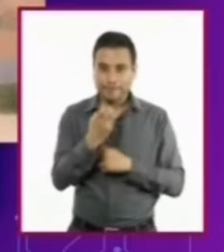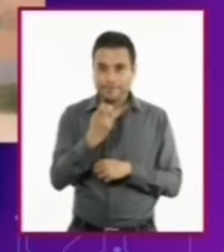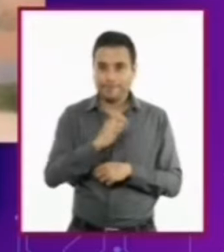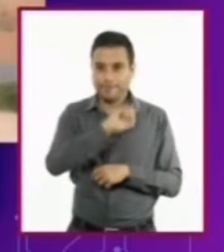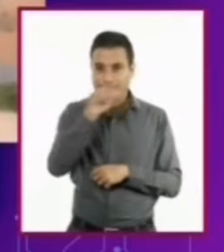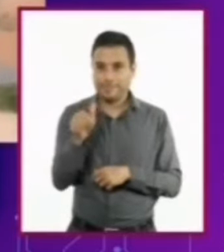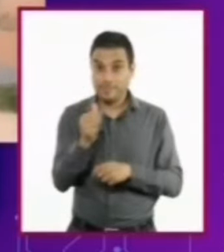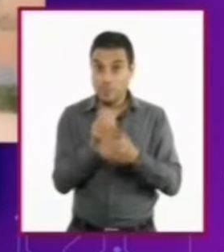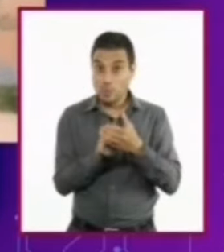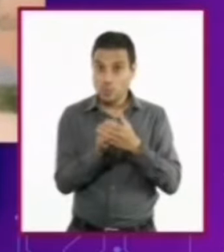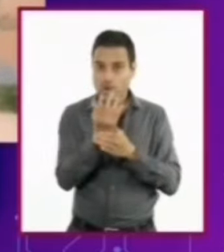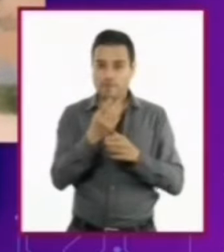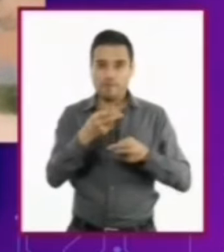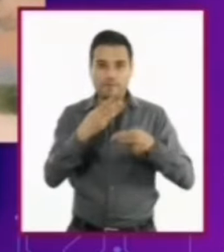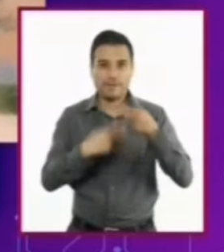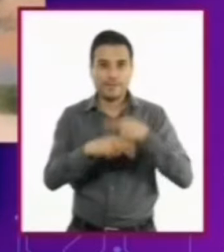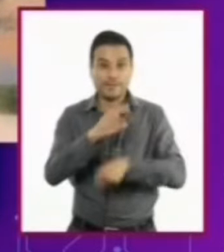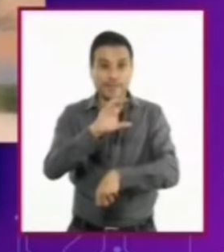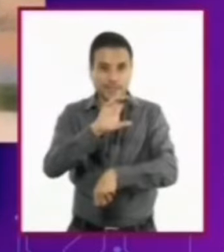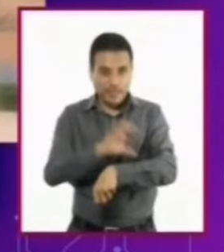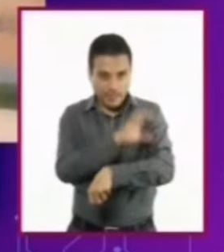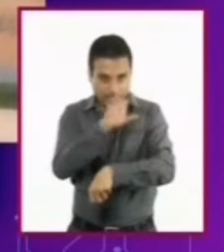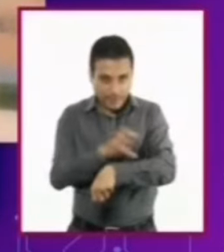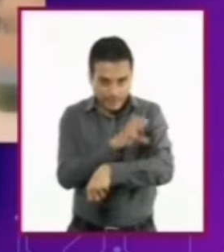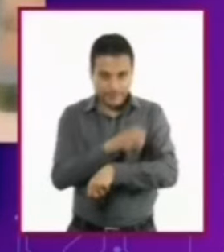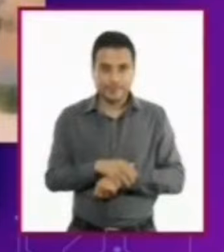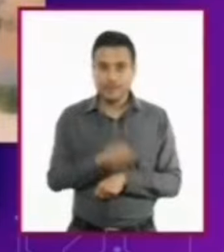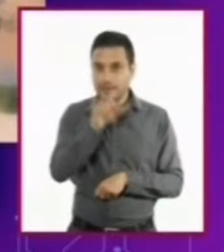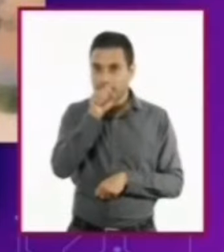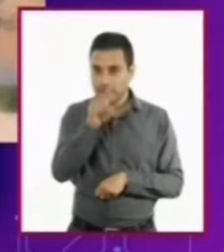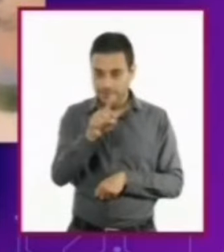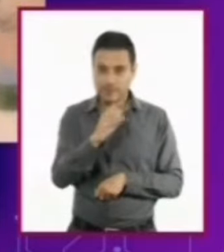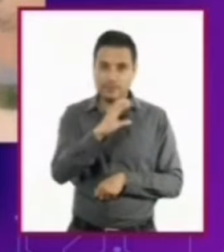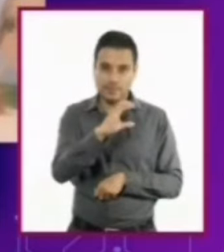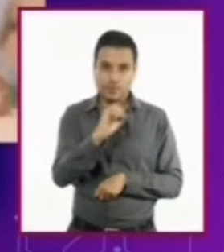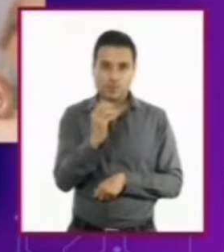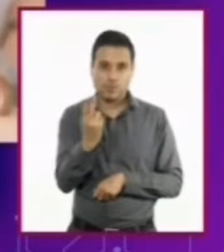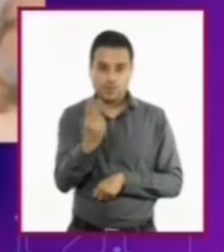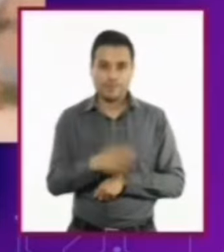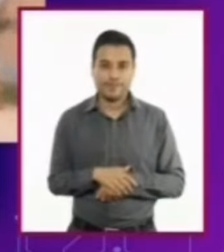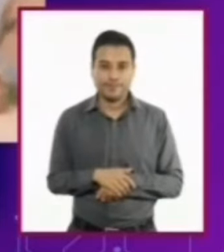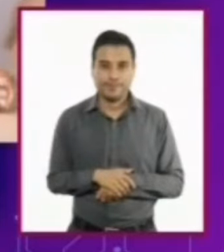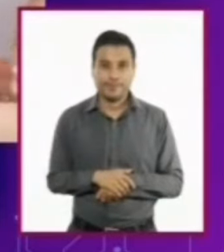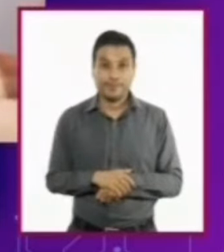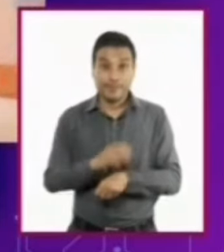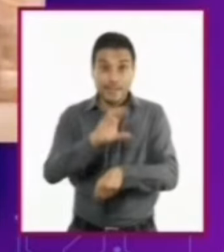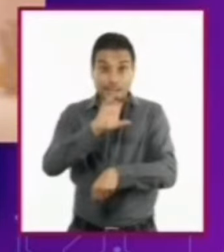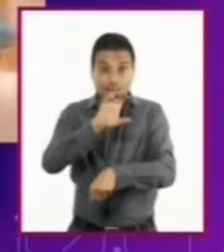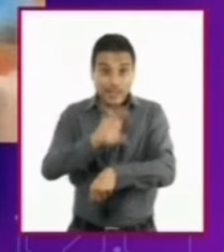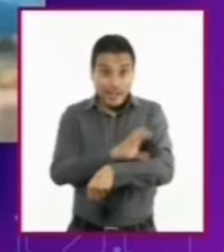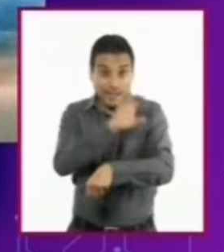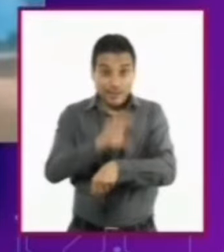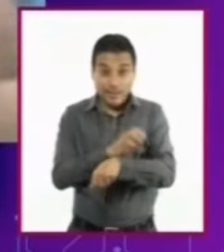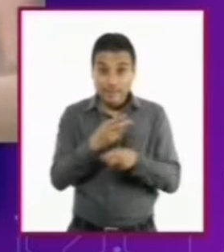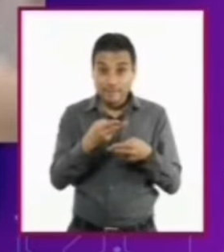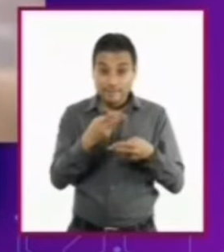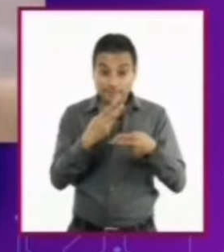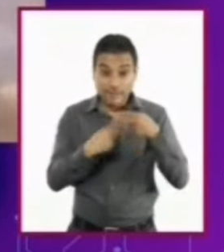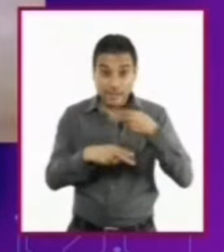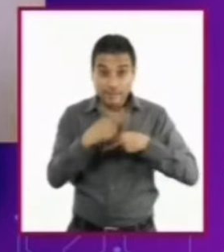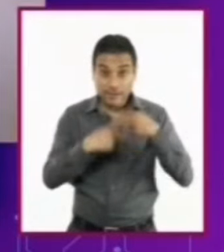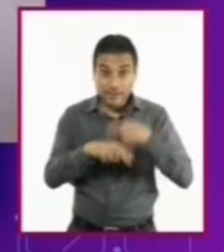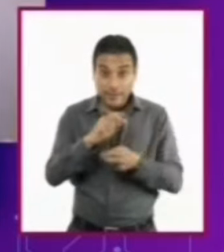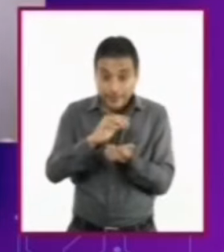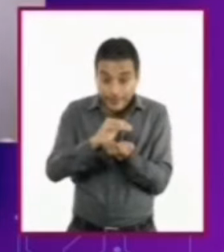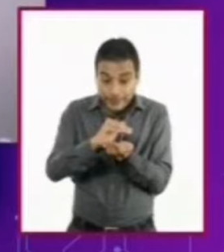produciendo energía y dióxido de carbono. La energía que produce la mitocondria se